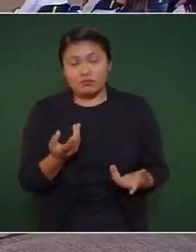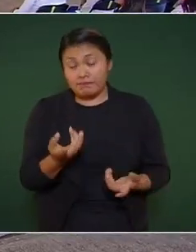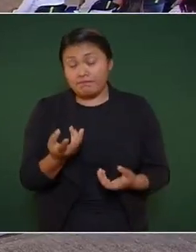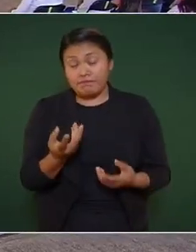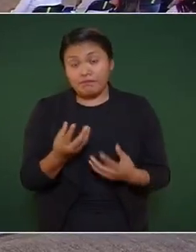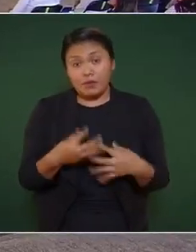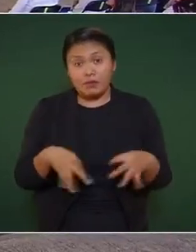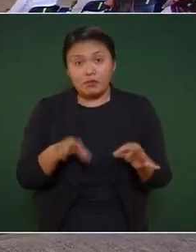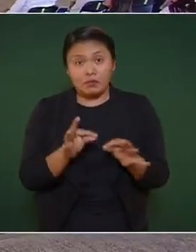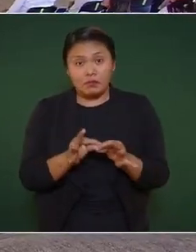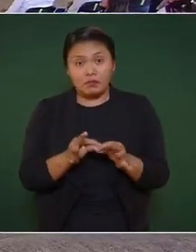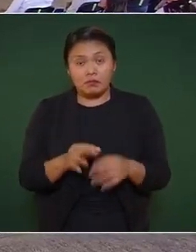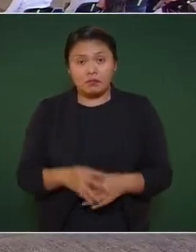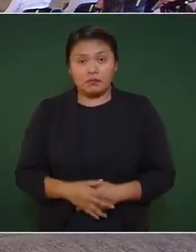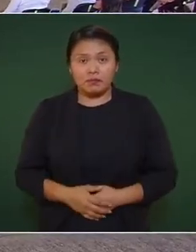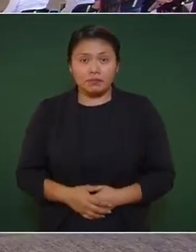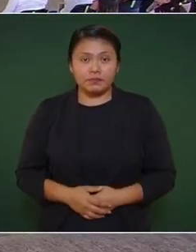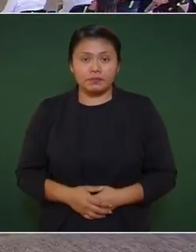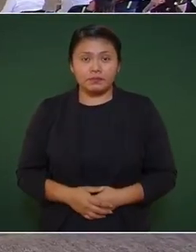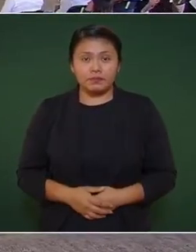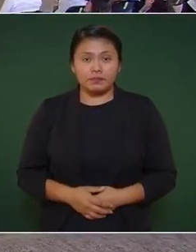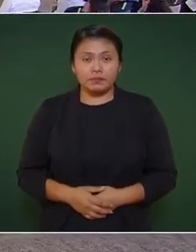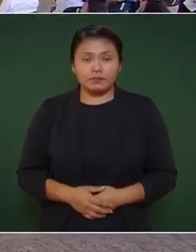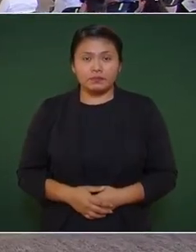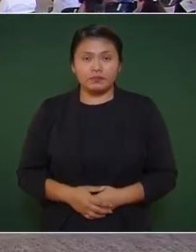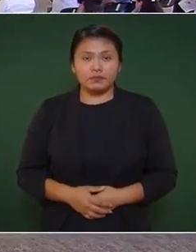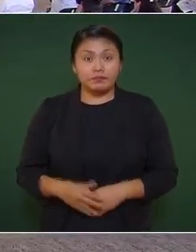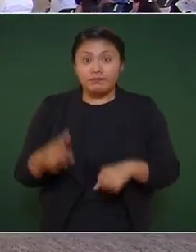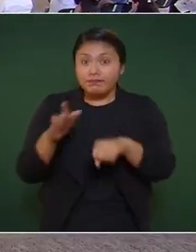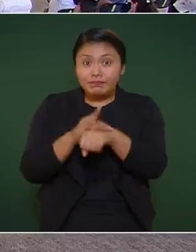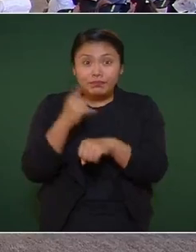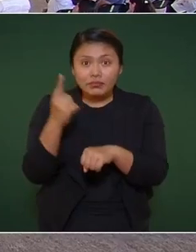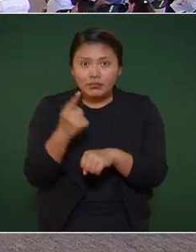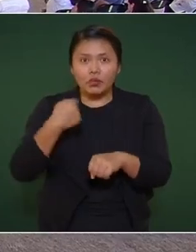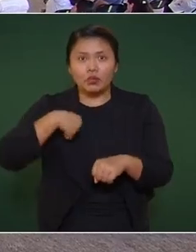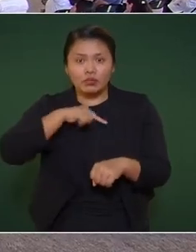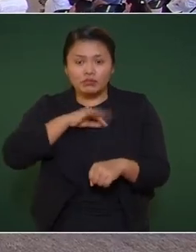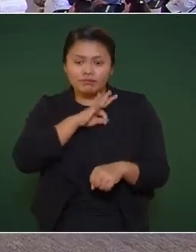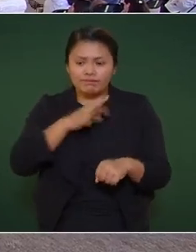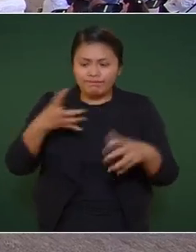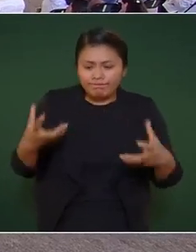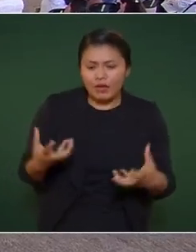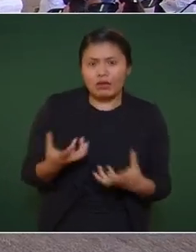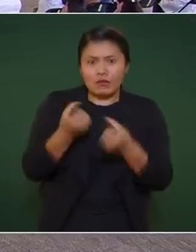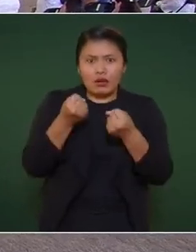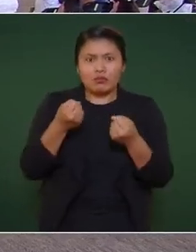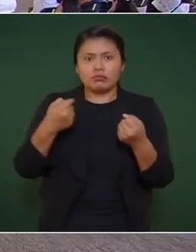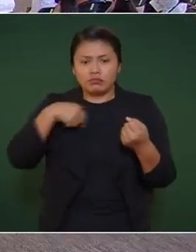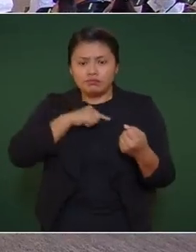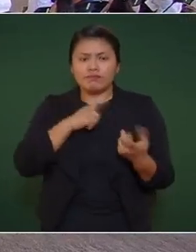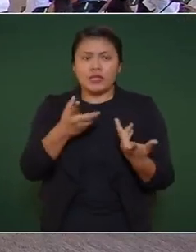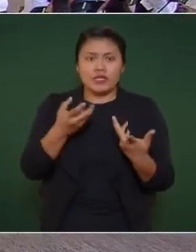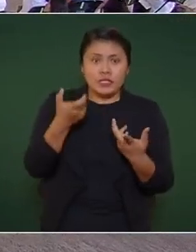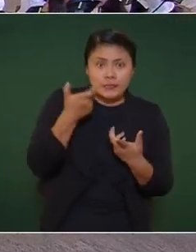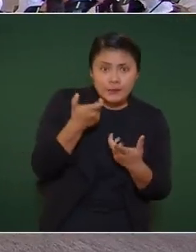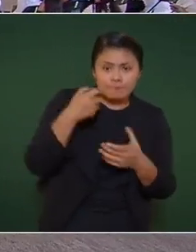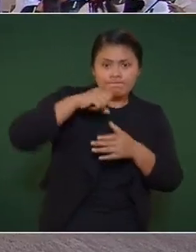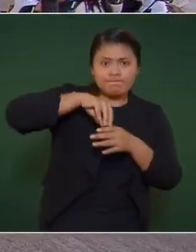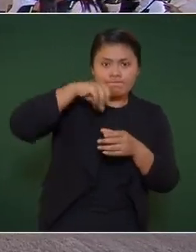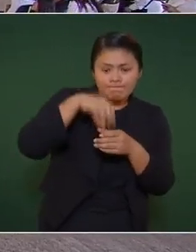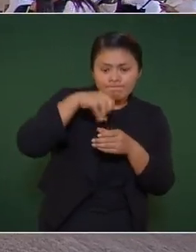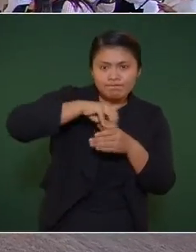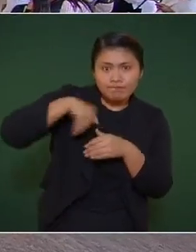es bastante lo que se ahorra y se puede destinar al desarrollo.